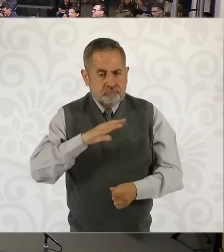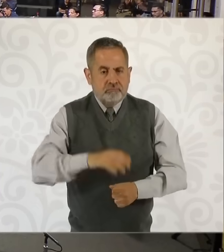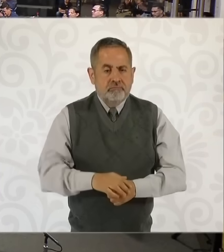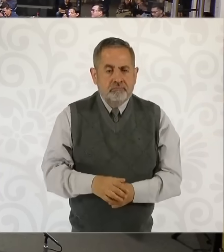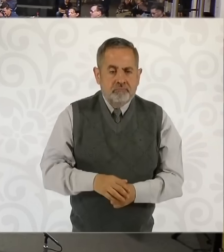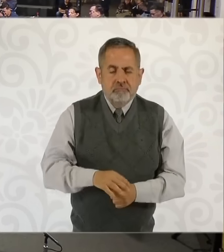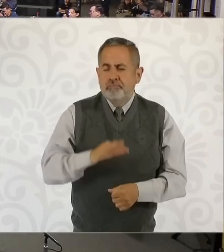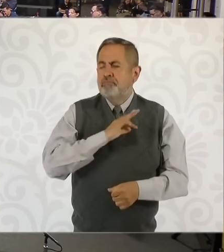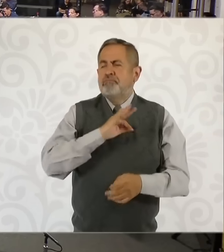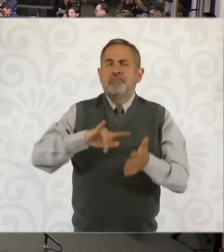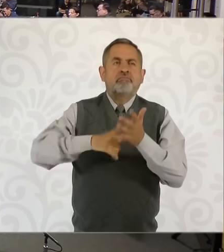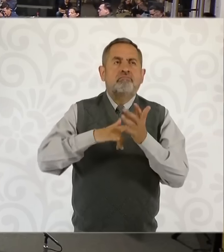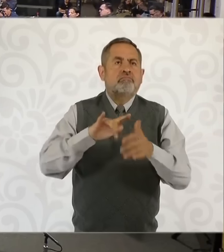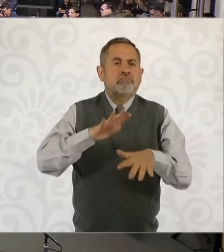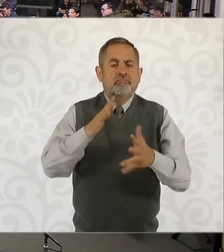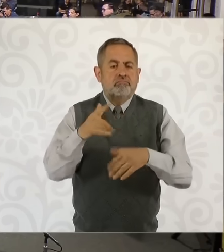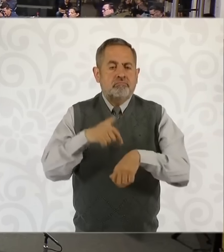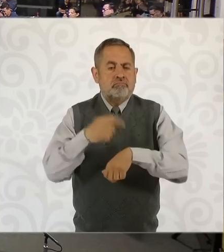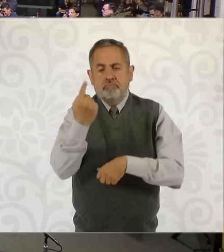Alrededor de la 1, sí.